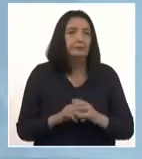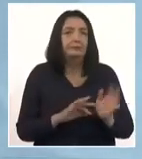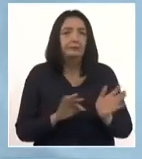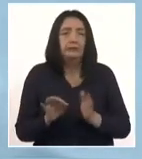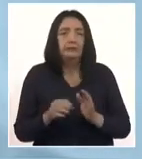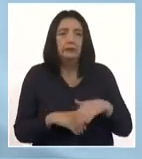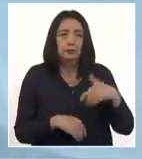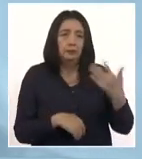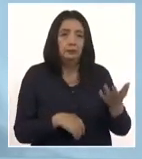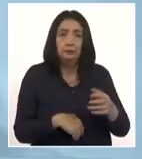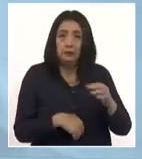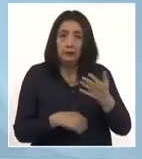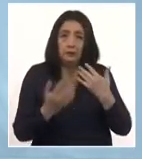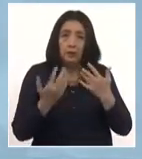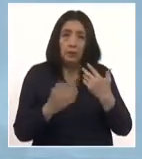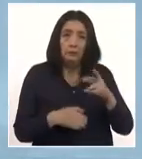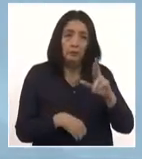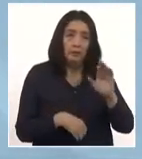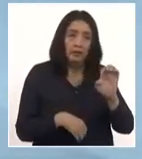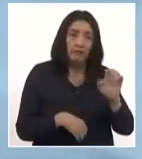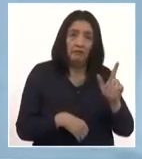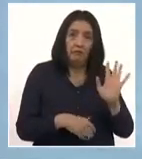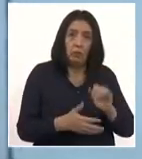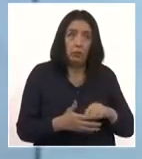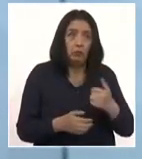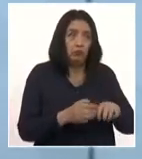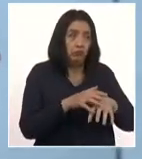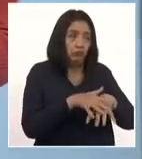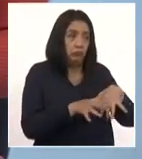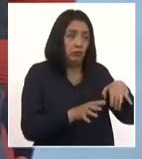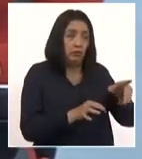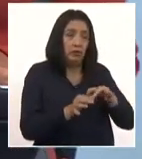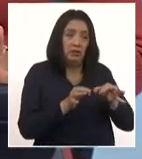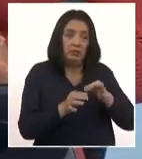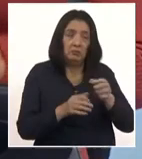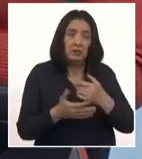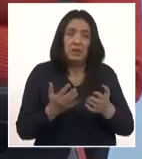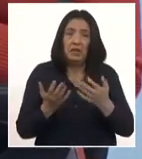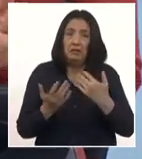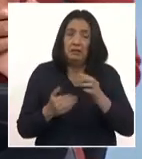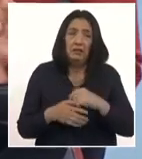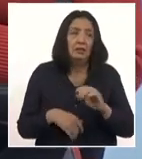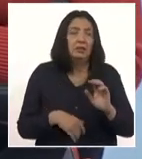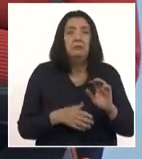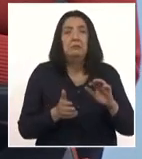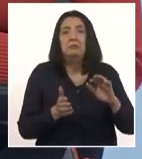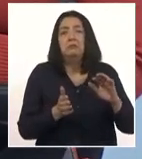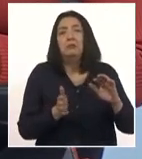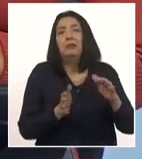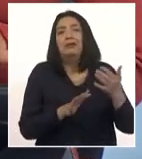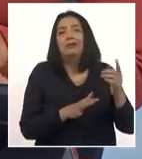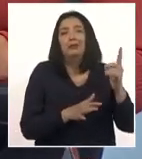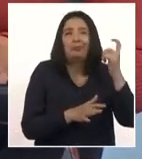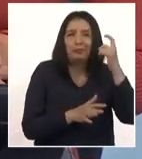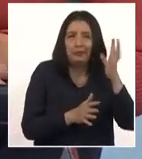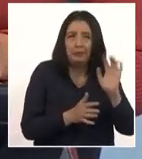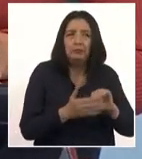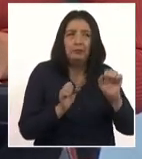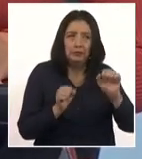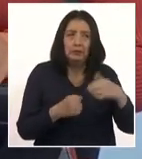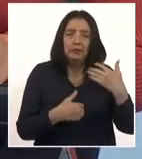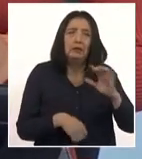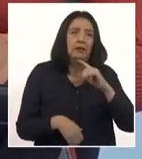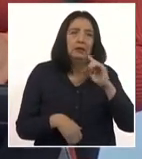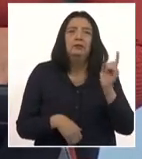Bueno, tras las declaraciones de Rafael López Aliaga en un mitin, él trató de explicar que se refería a la muerte política. Sin embargo, ha sido